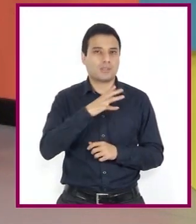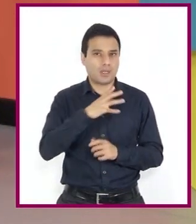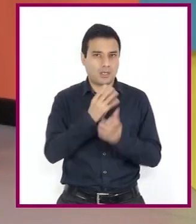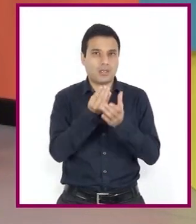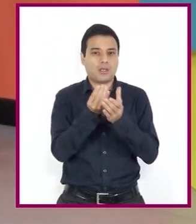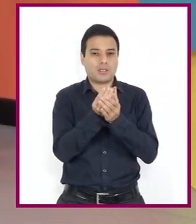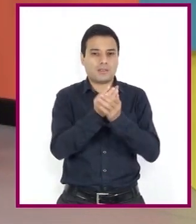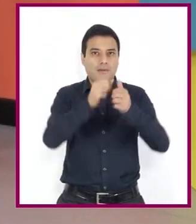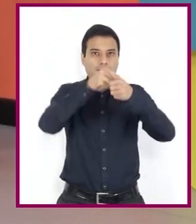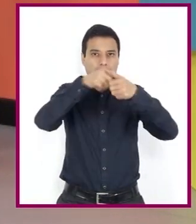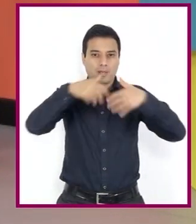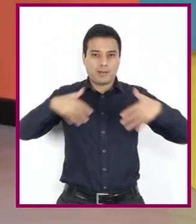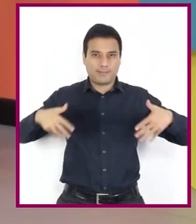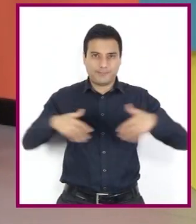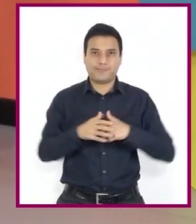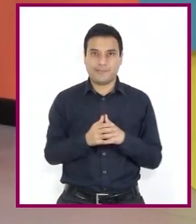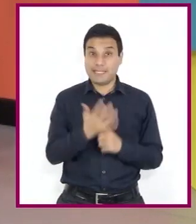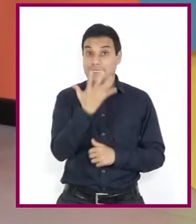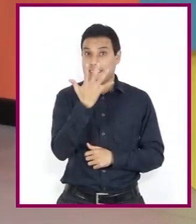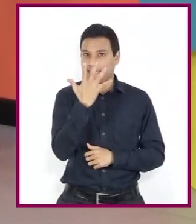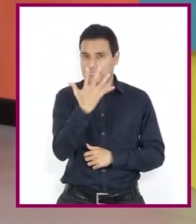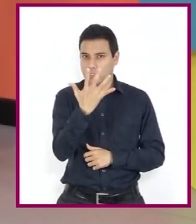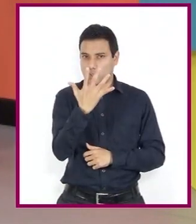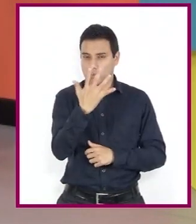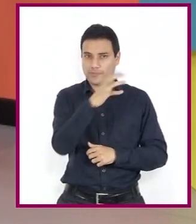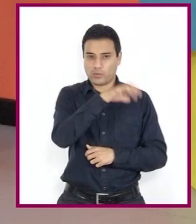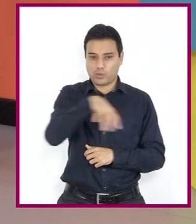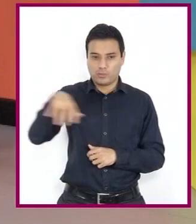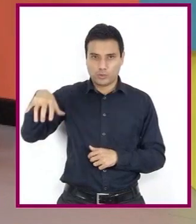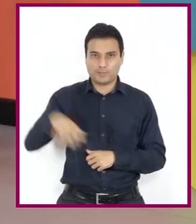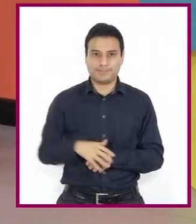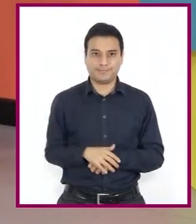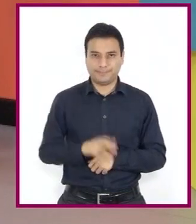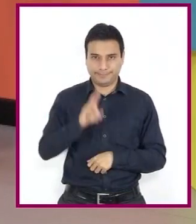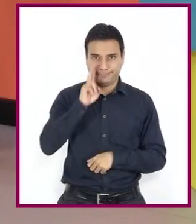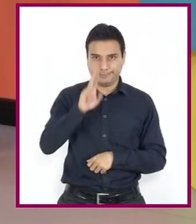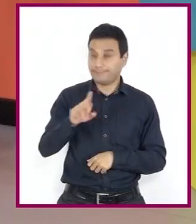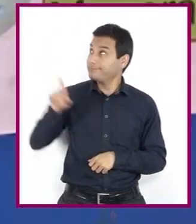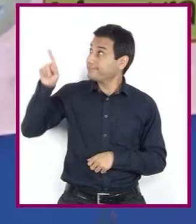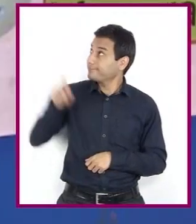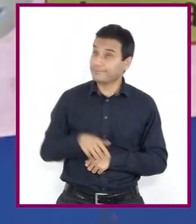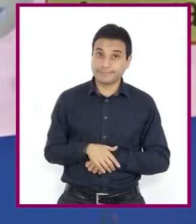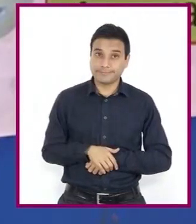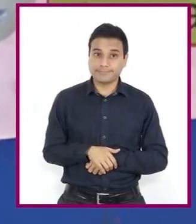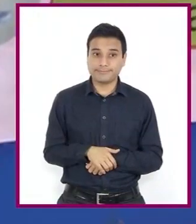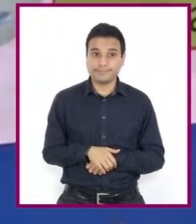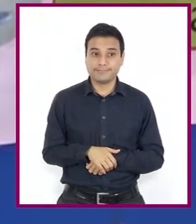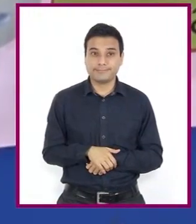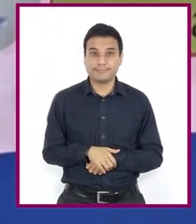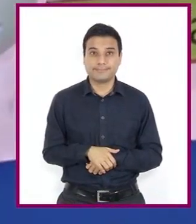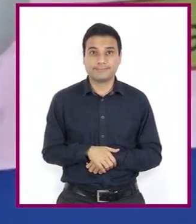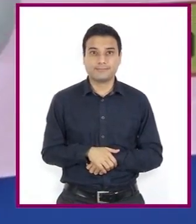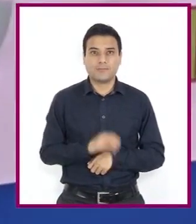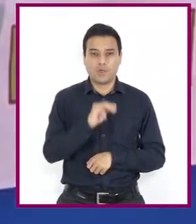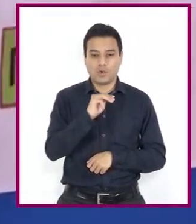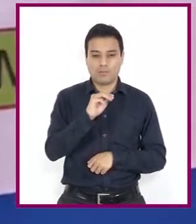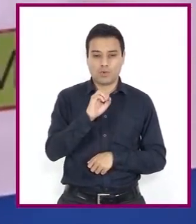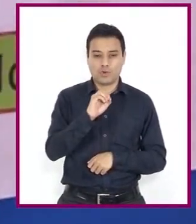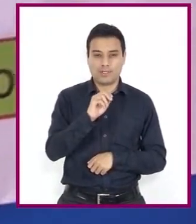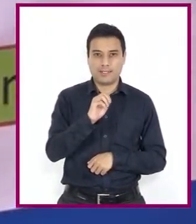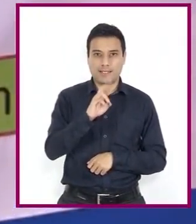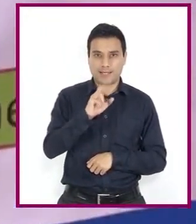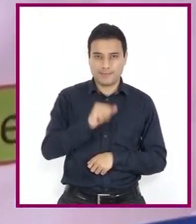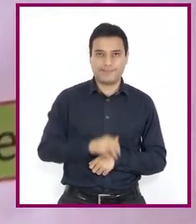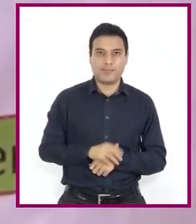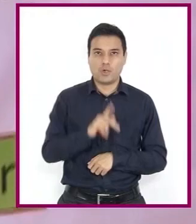los seres vivos en 5 grandes reinos, que son los que observamos aquí: Monera,